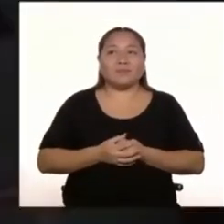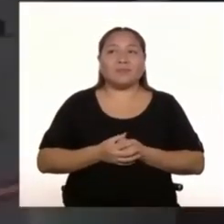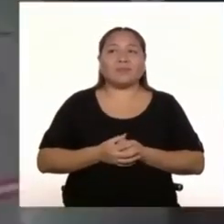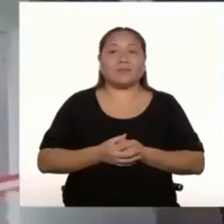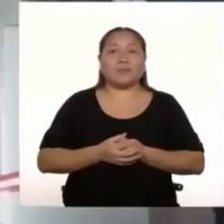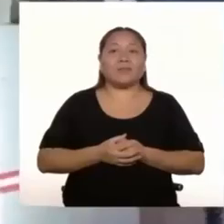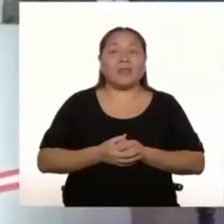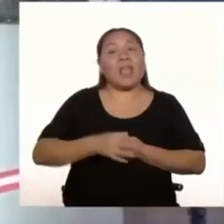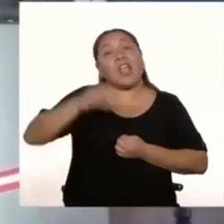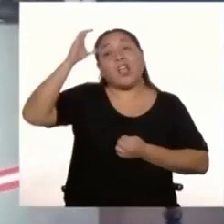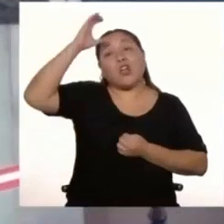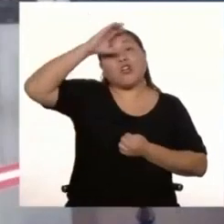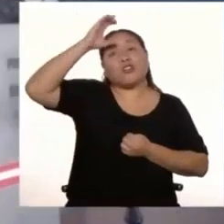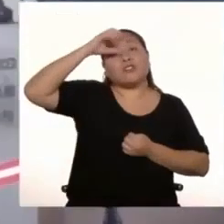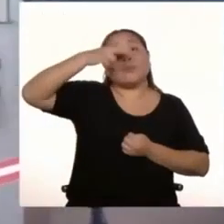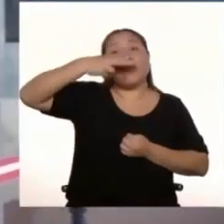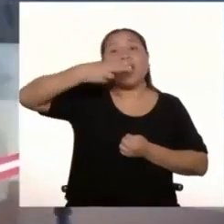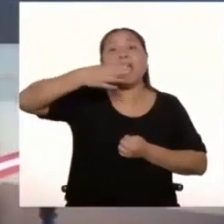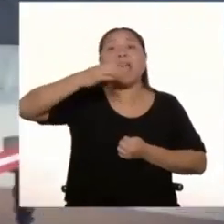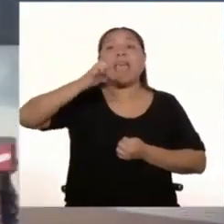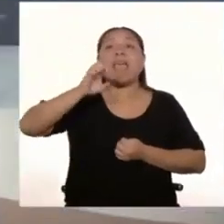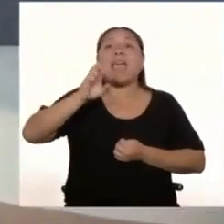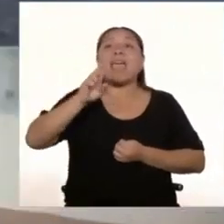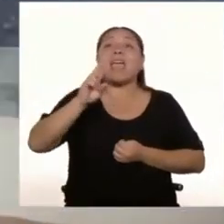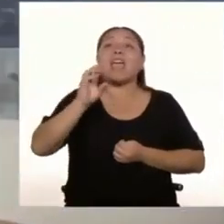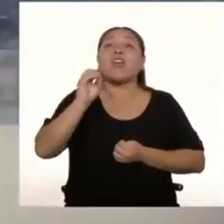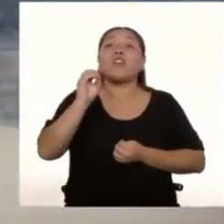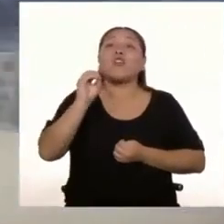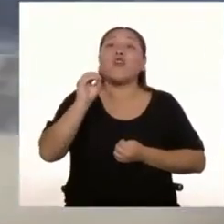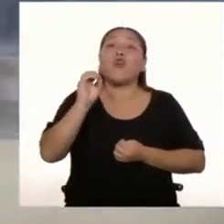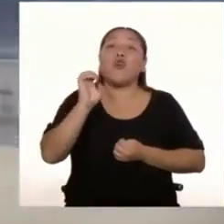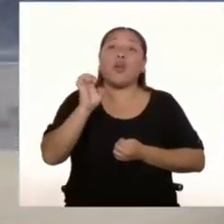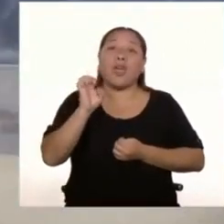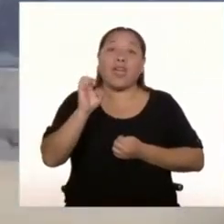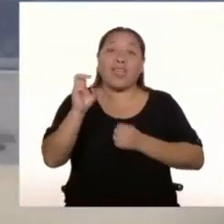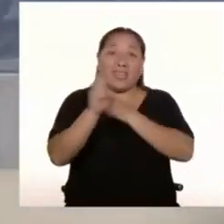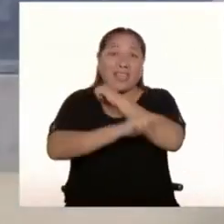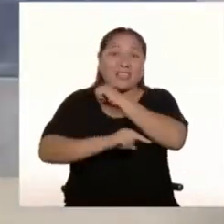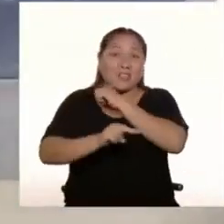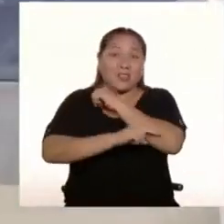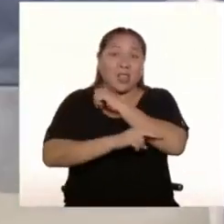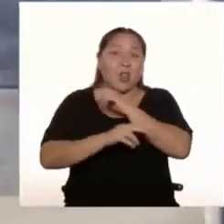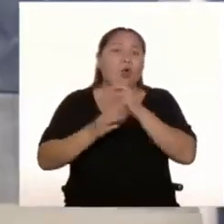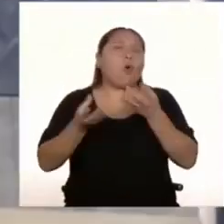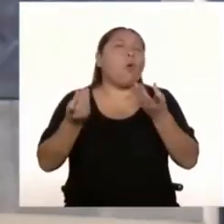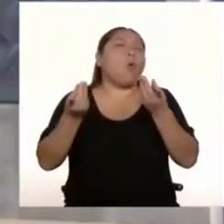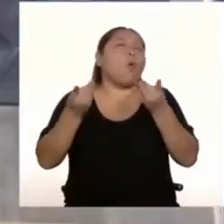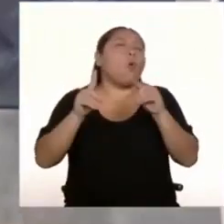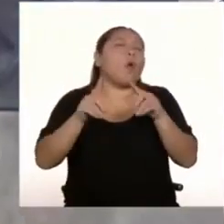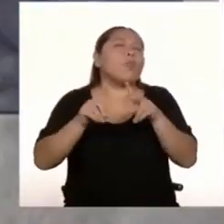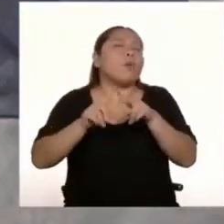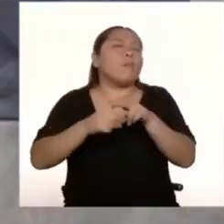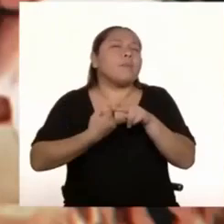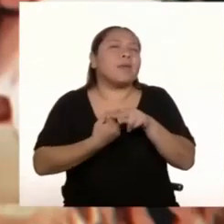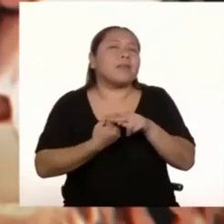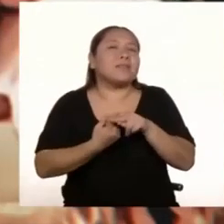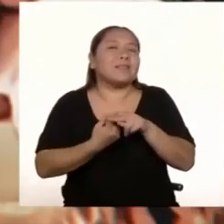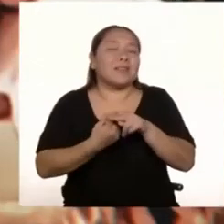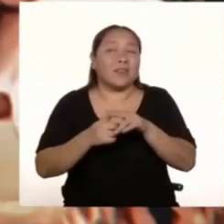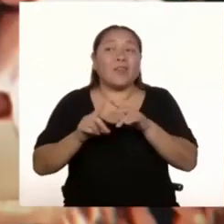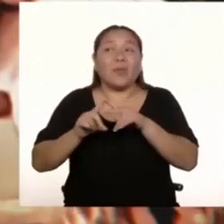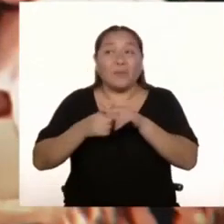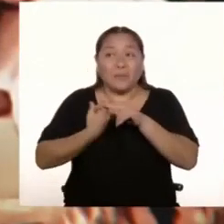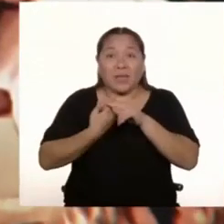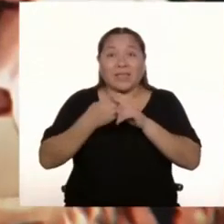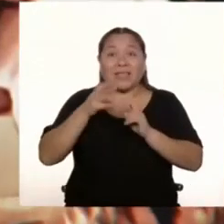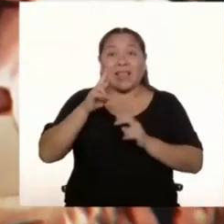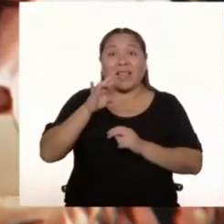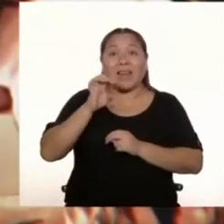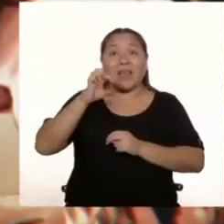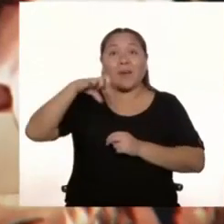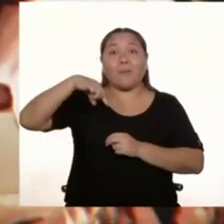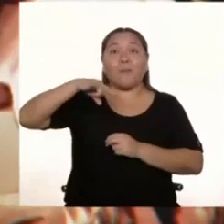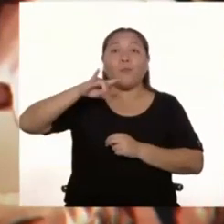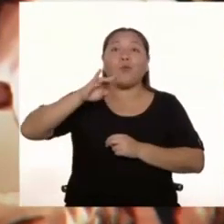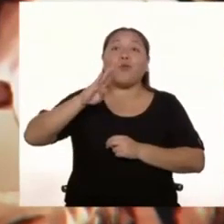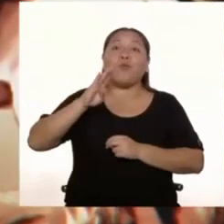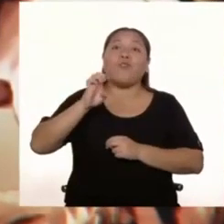El concepto del héroe nacional se empezó a construir a inicios de la República.